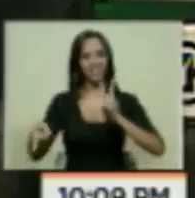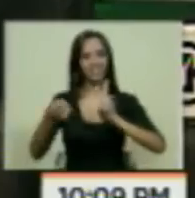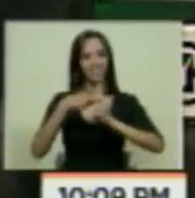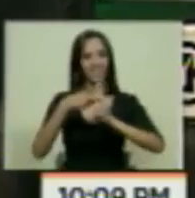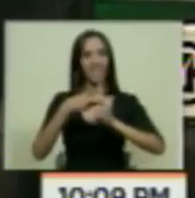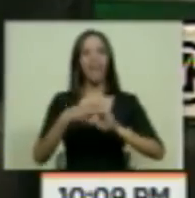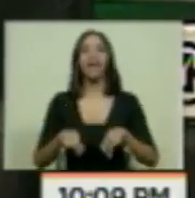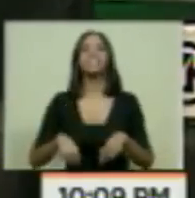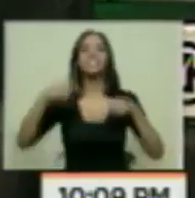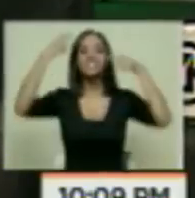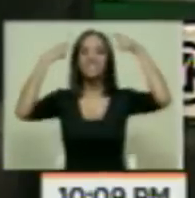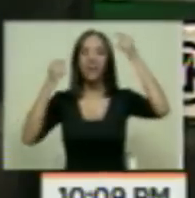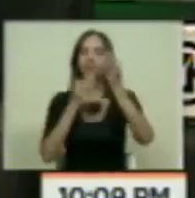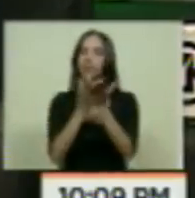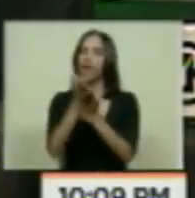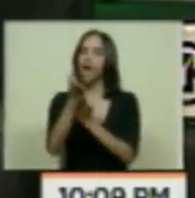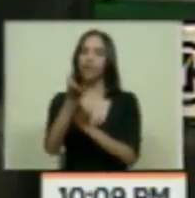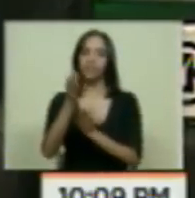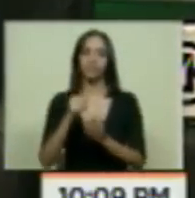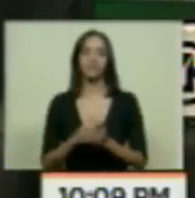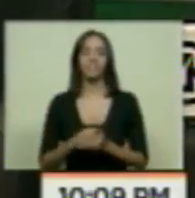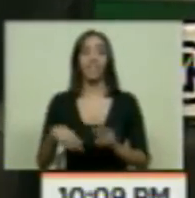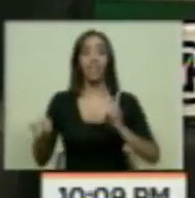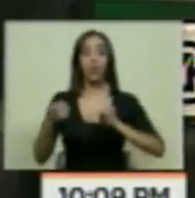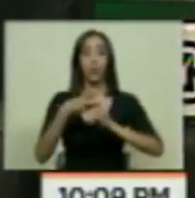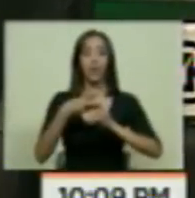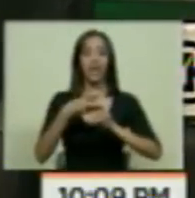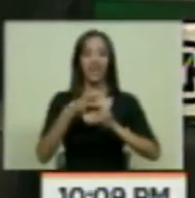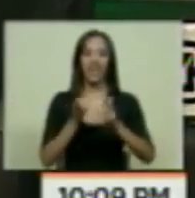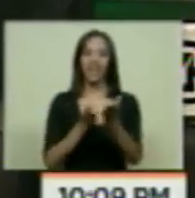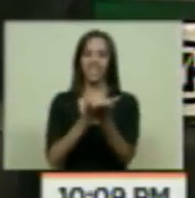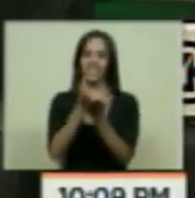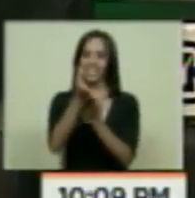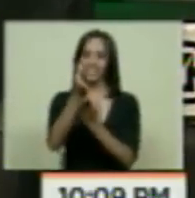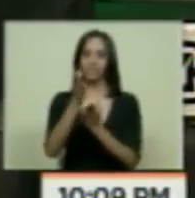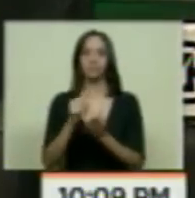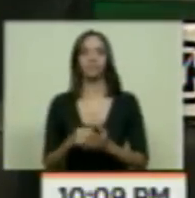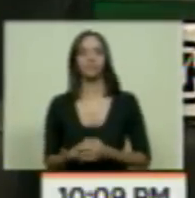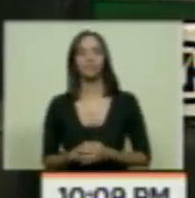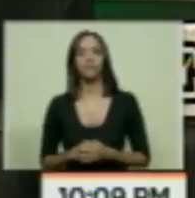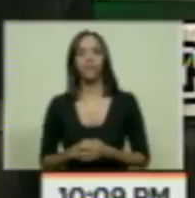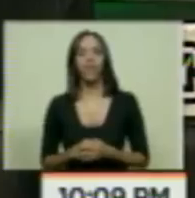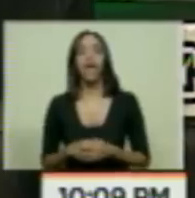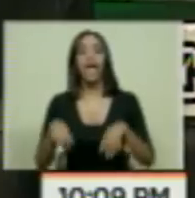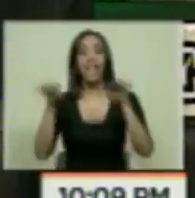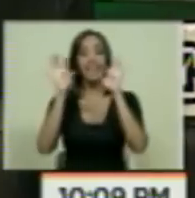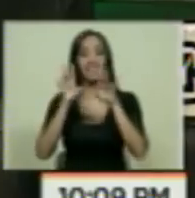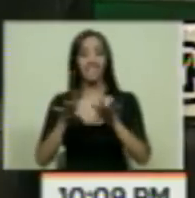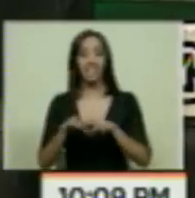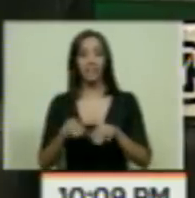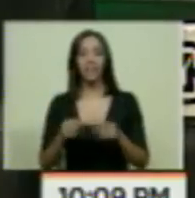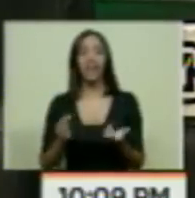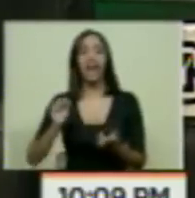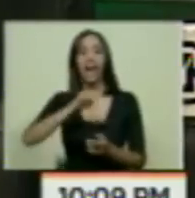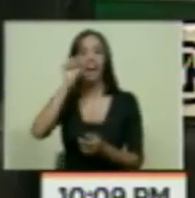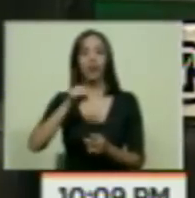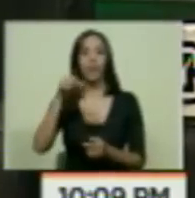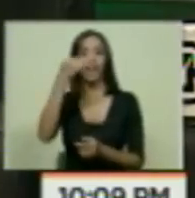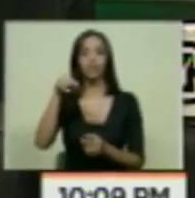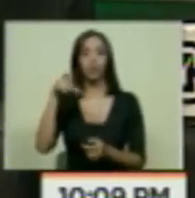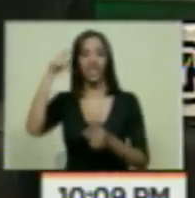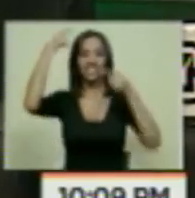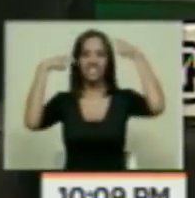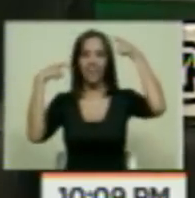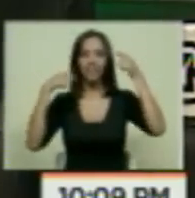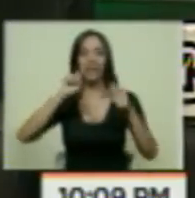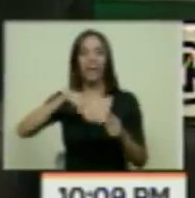Chávez Lealtad Eterna. Numeral Chávez Lealtad Eterna, escriba a través de arroba la zurda de Chávez, arroba zurda guión